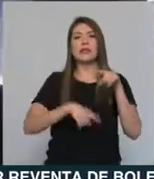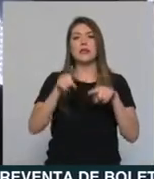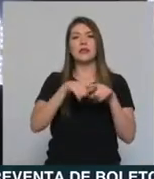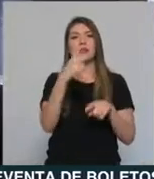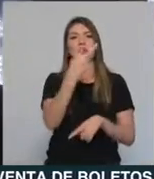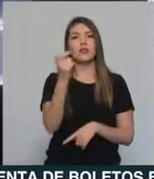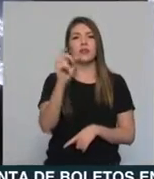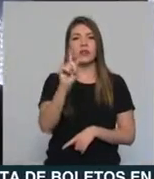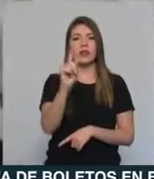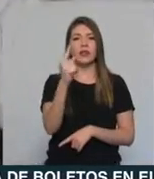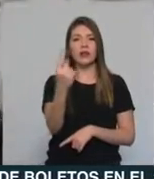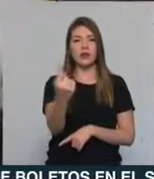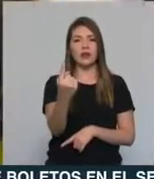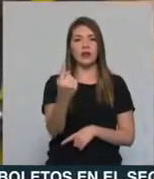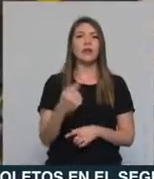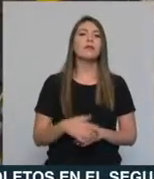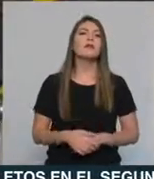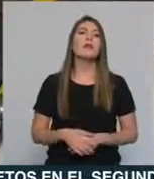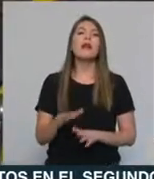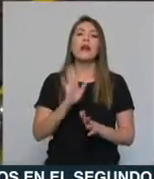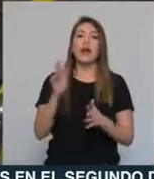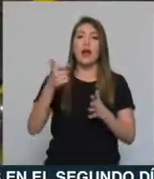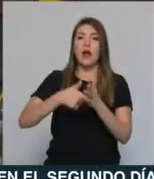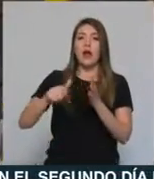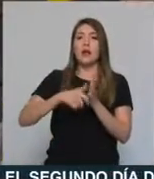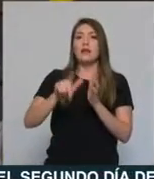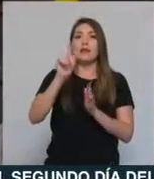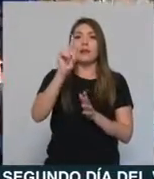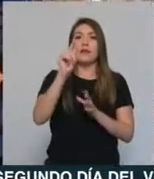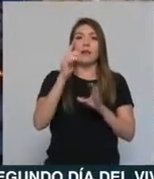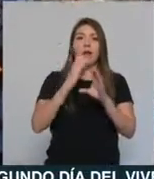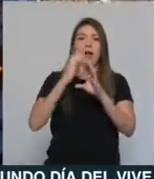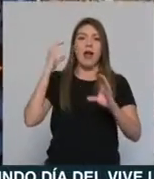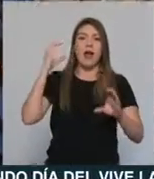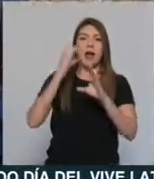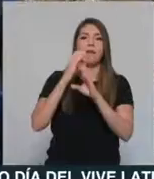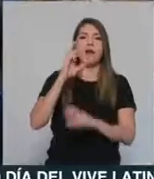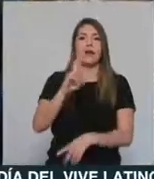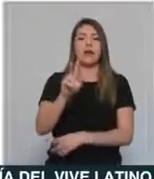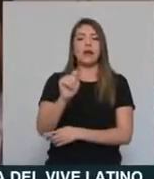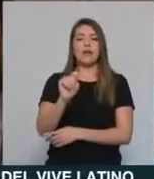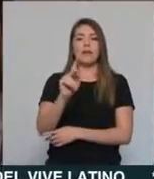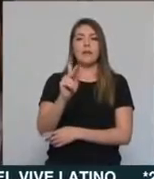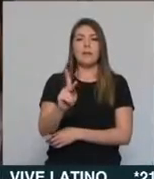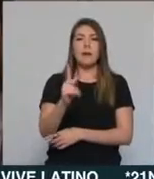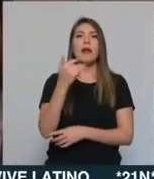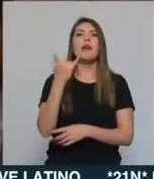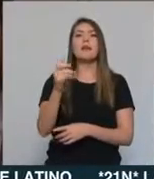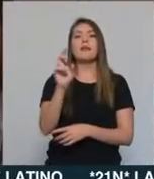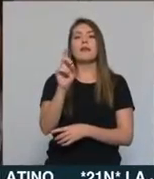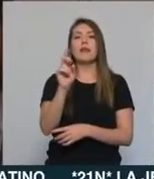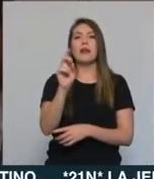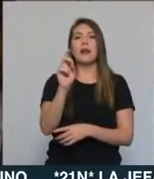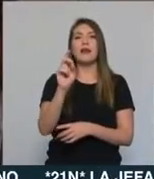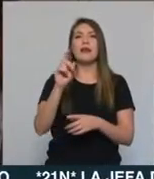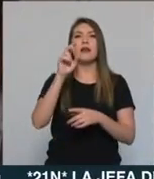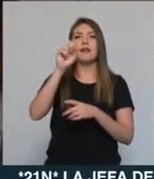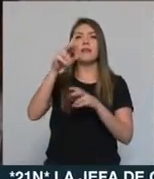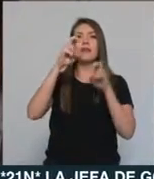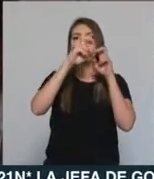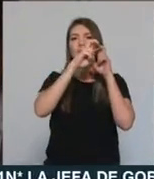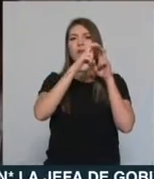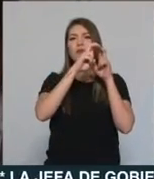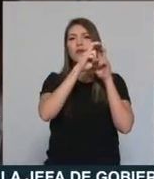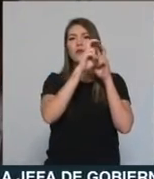se compraron 70 buses RTP y se licitaron 30 trolebuses. En el caso del metro,